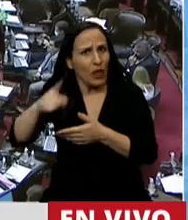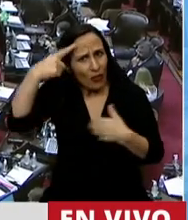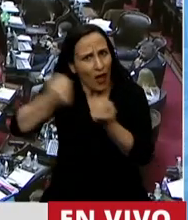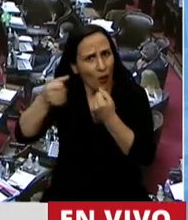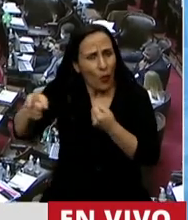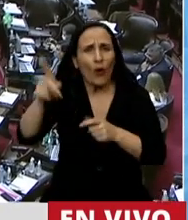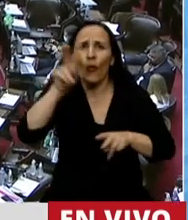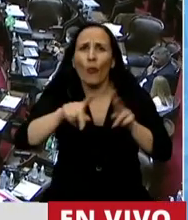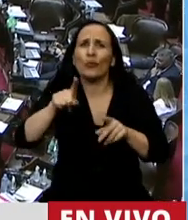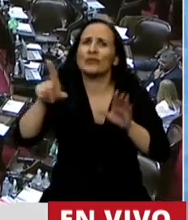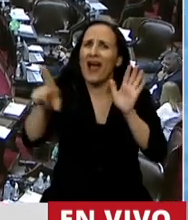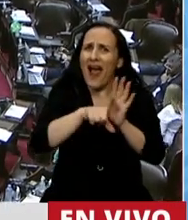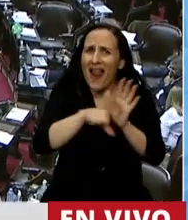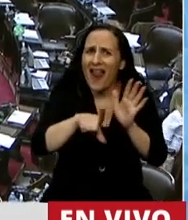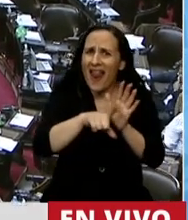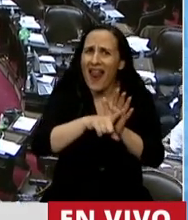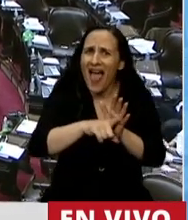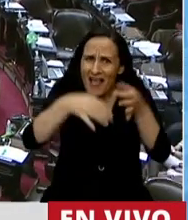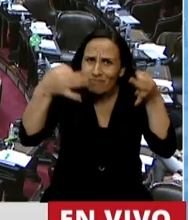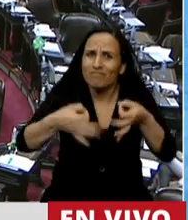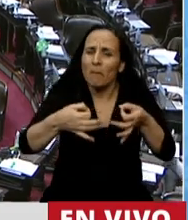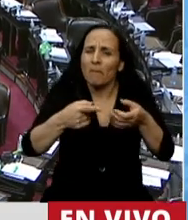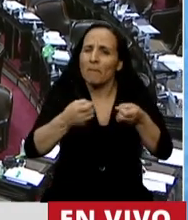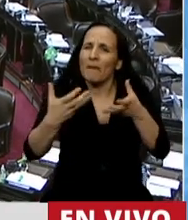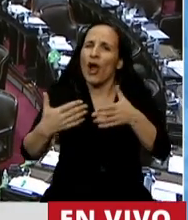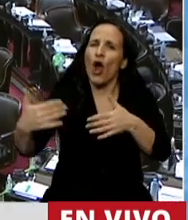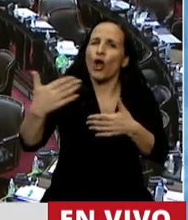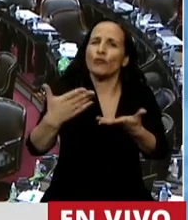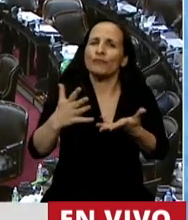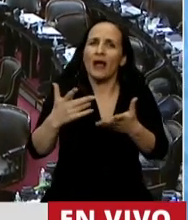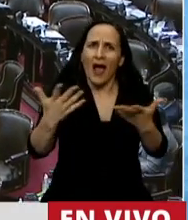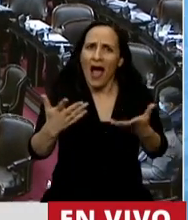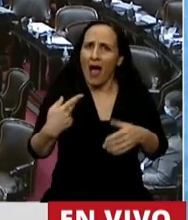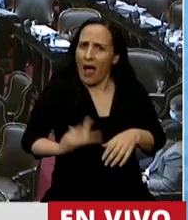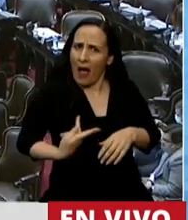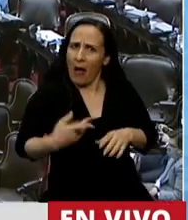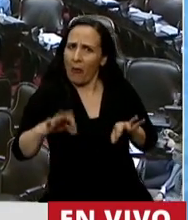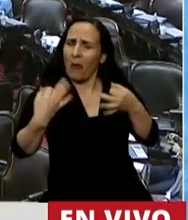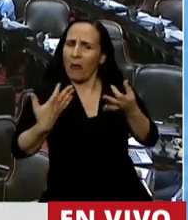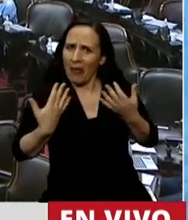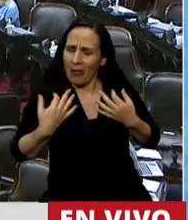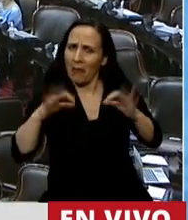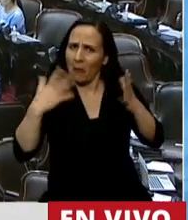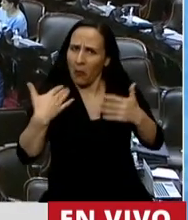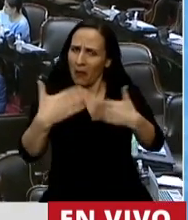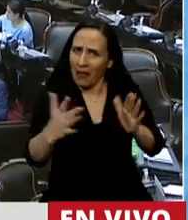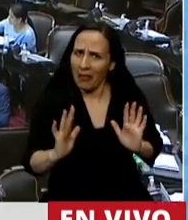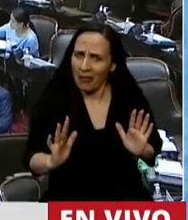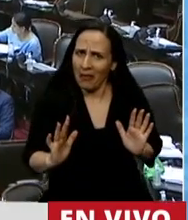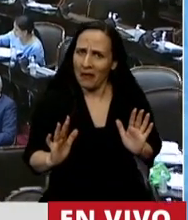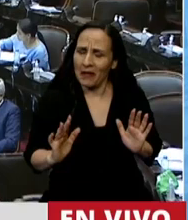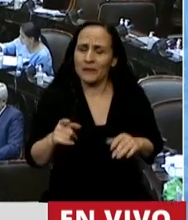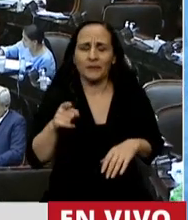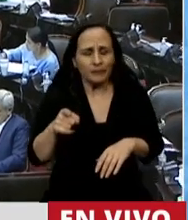una ley superadora que le dé las posibilidades a las dos vidas de seguir adelante. Vea, señor